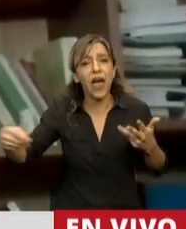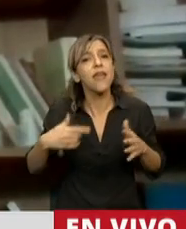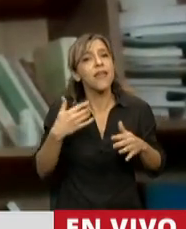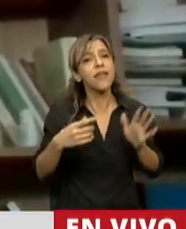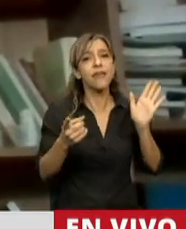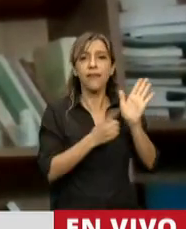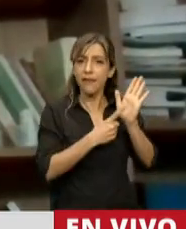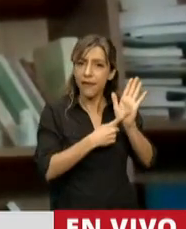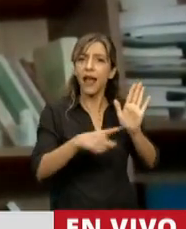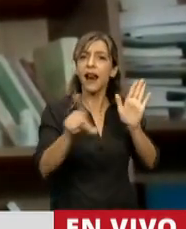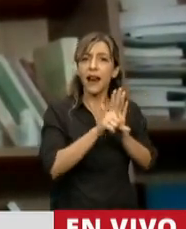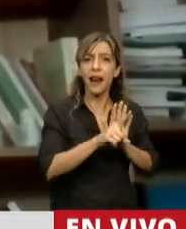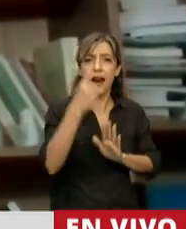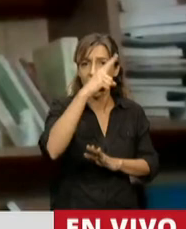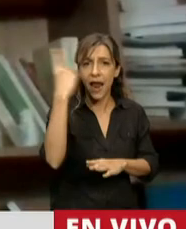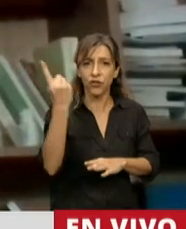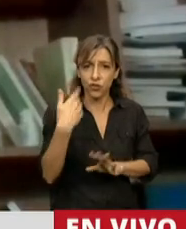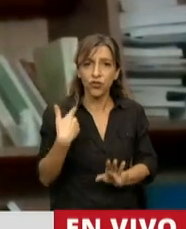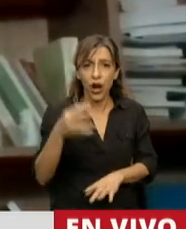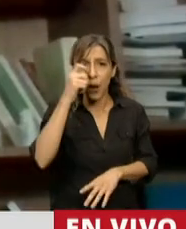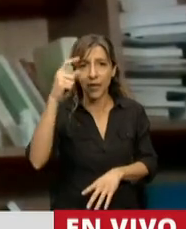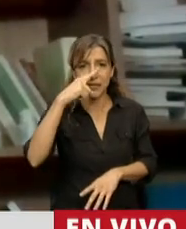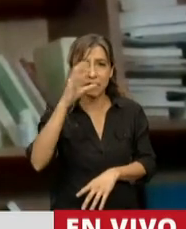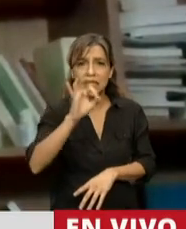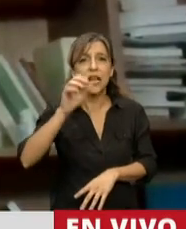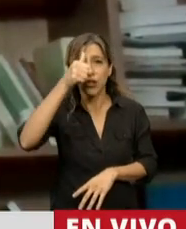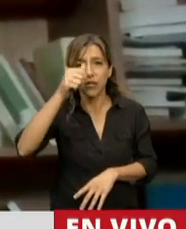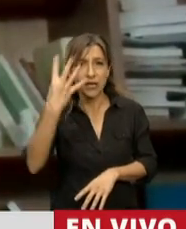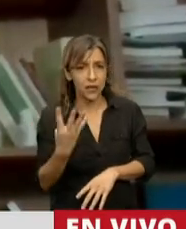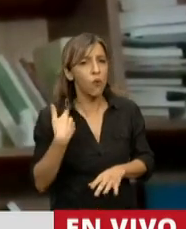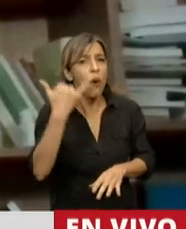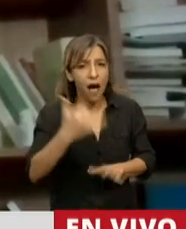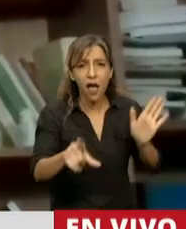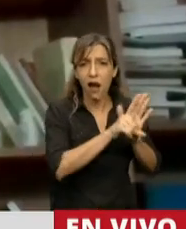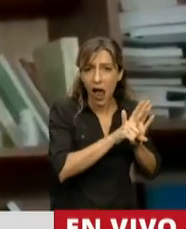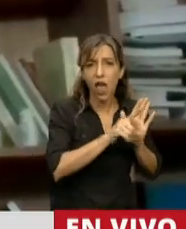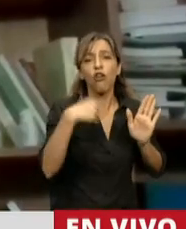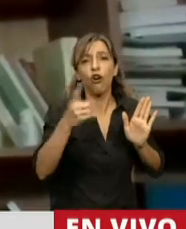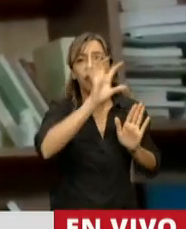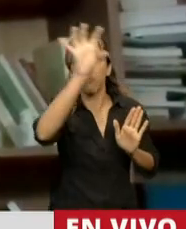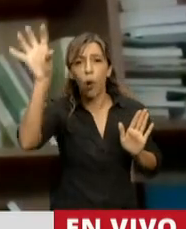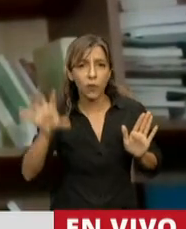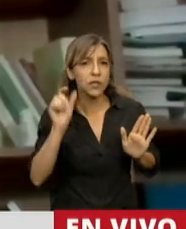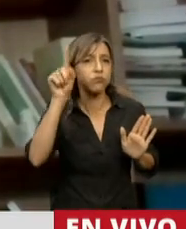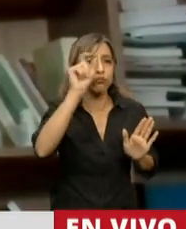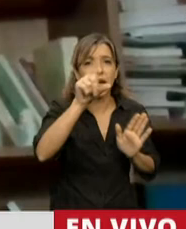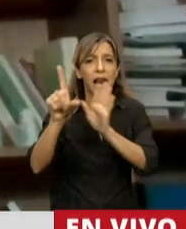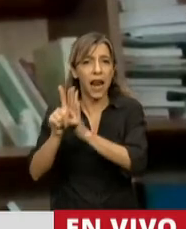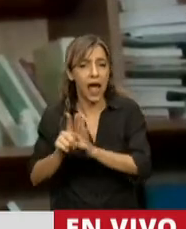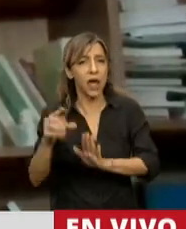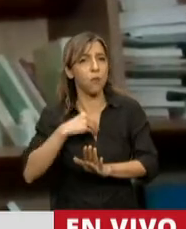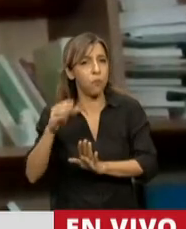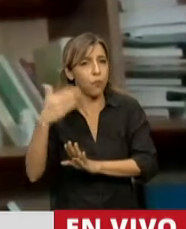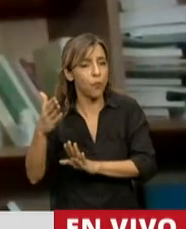ley nacional, la 27.064. Hay leyes provinciales como las de la provincia de Buenos Aires,